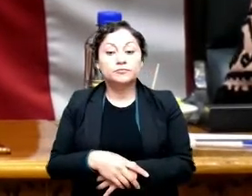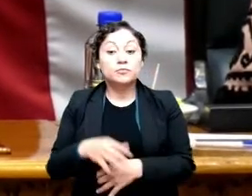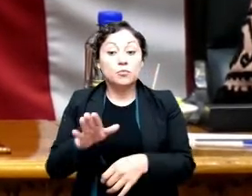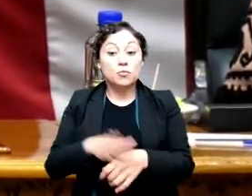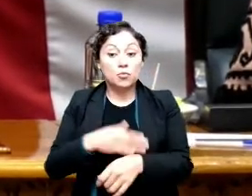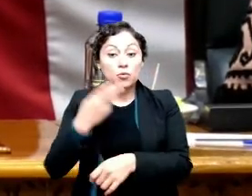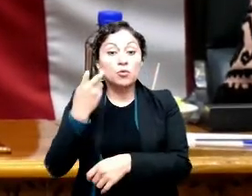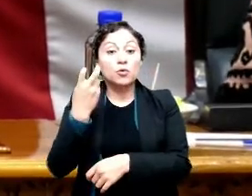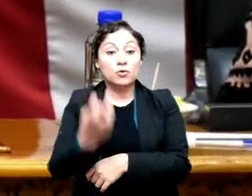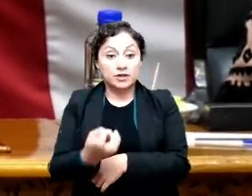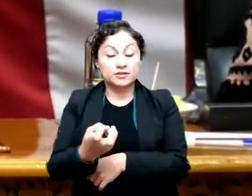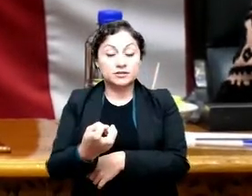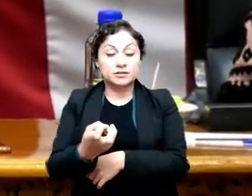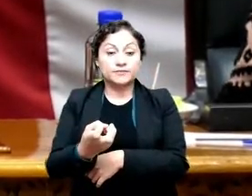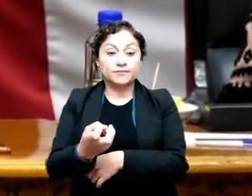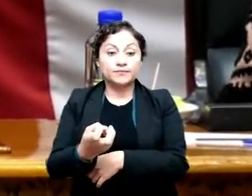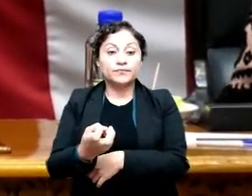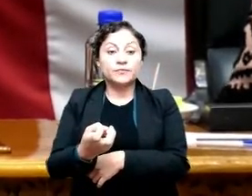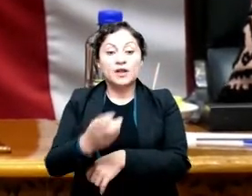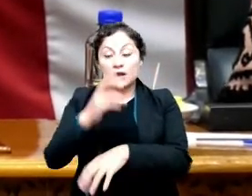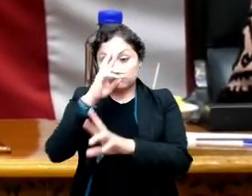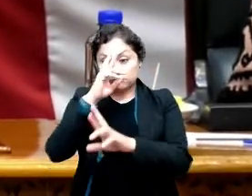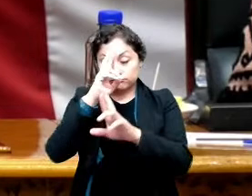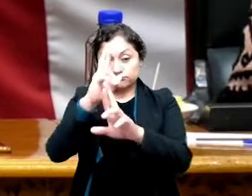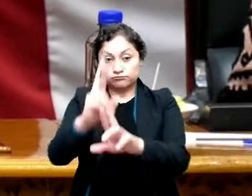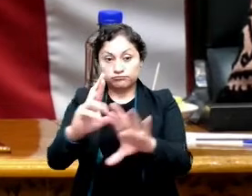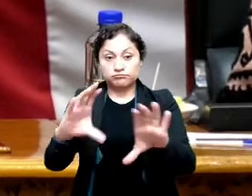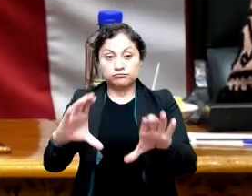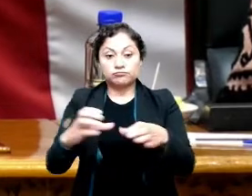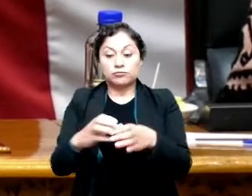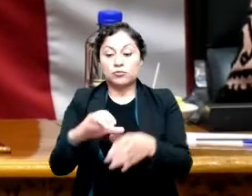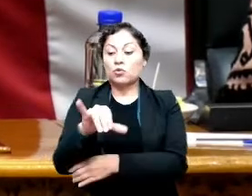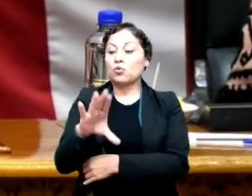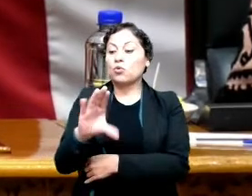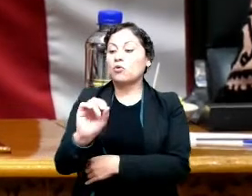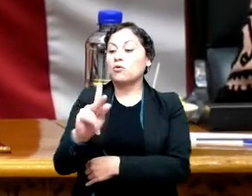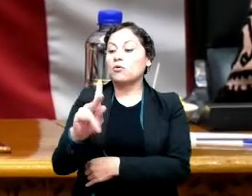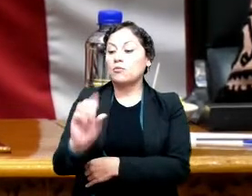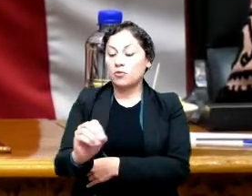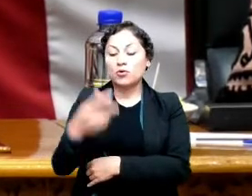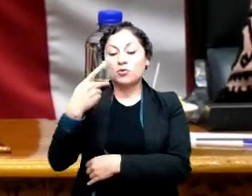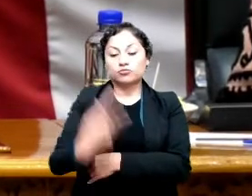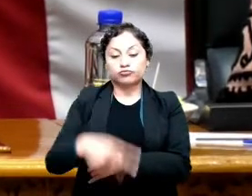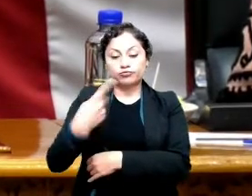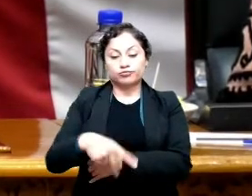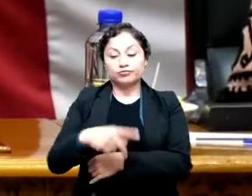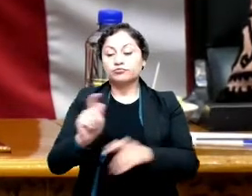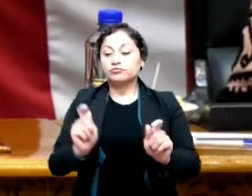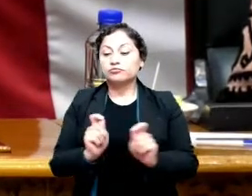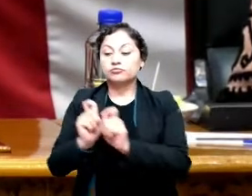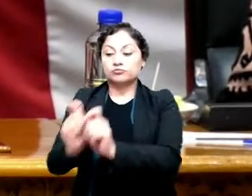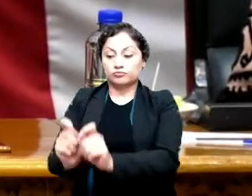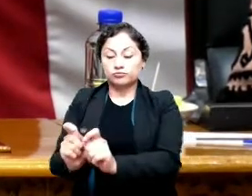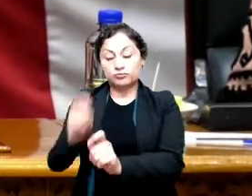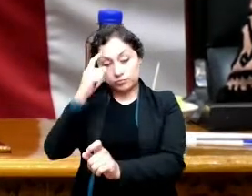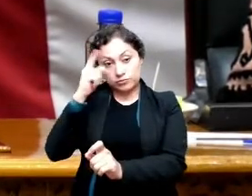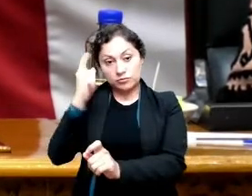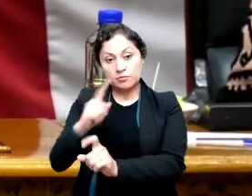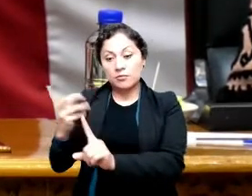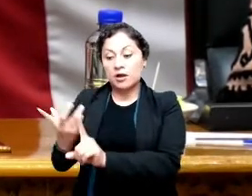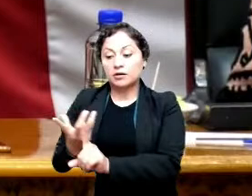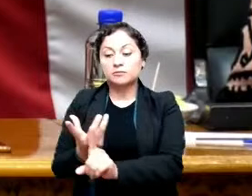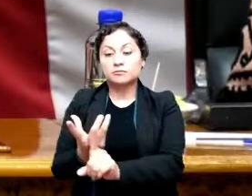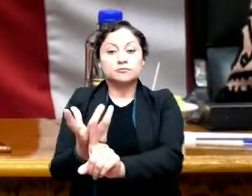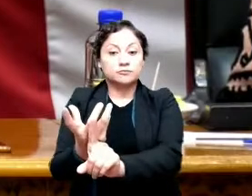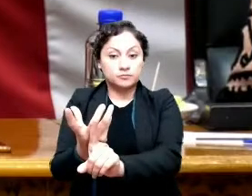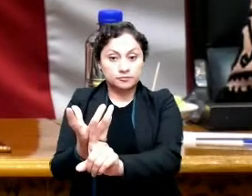de manera respetuosa, comisiono a la Junta de Coordinación Política para que acompañen hasta su sitial en el